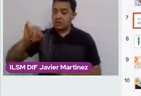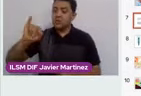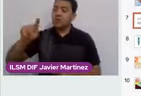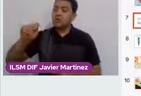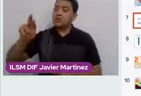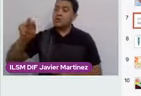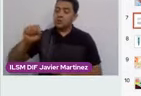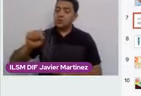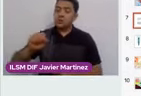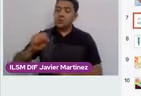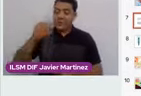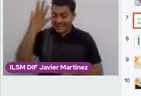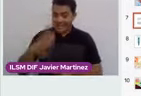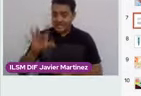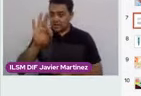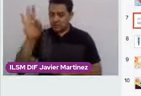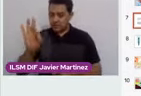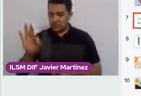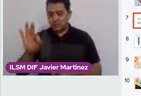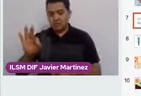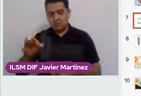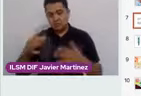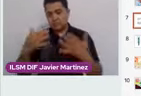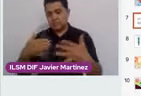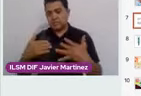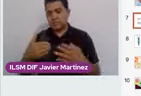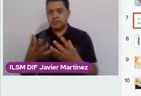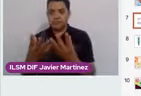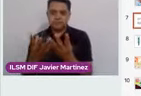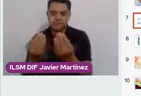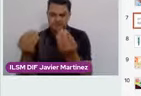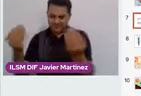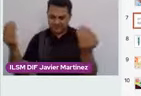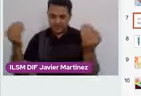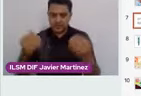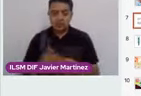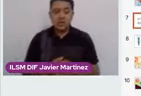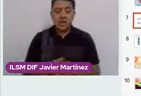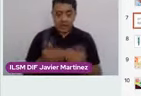¿sí? La prevalencia de tinnitus, bueno, en población joven